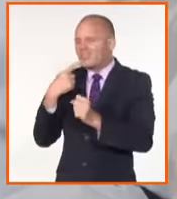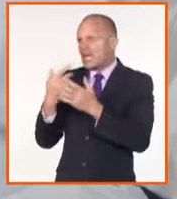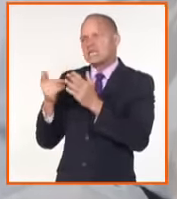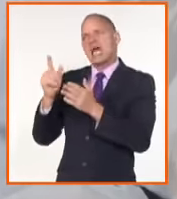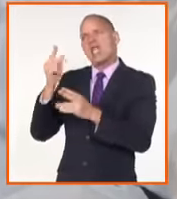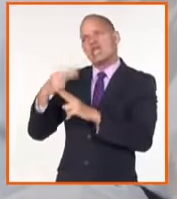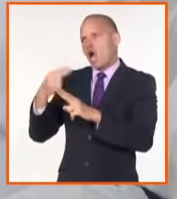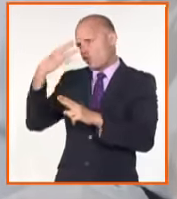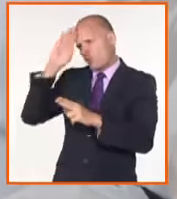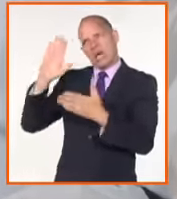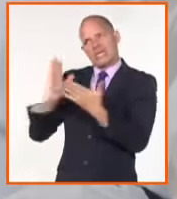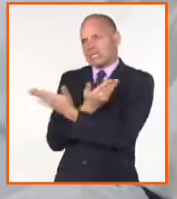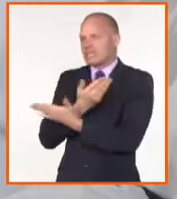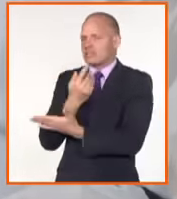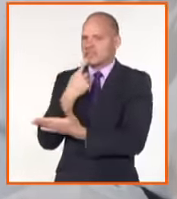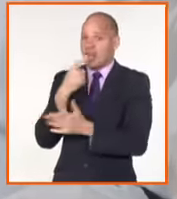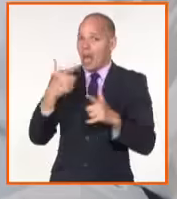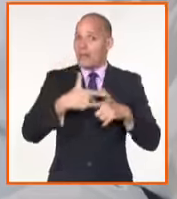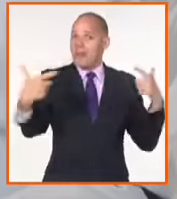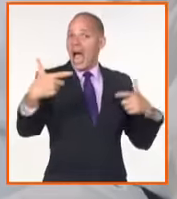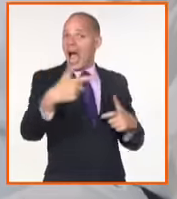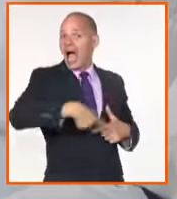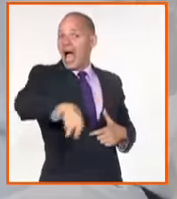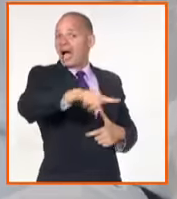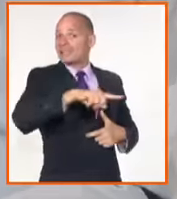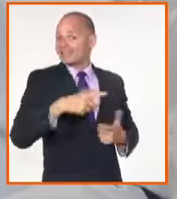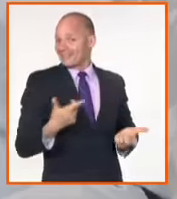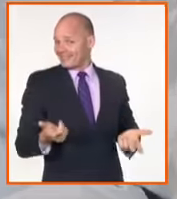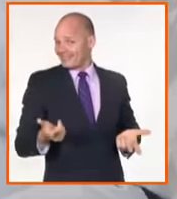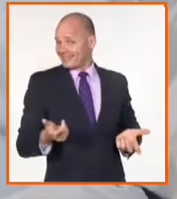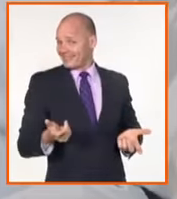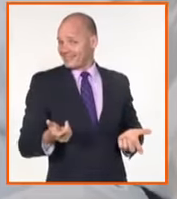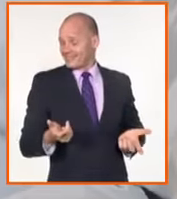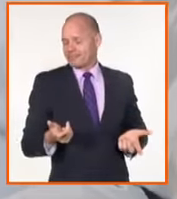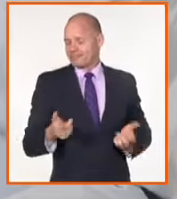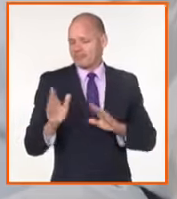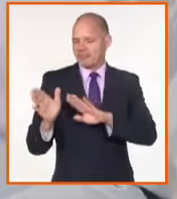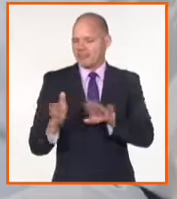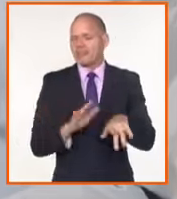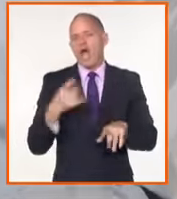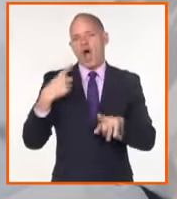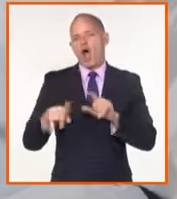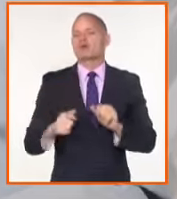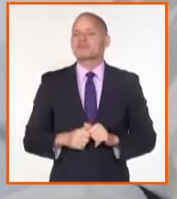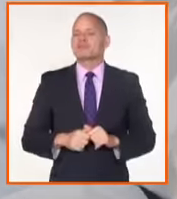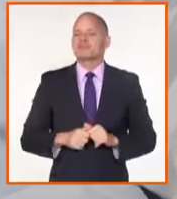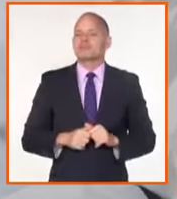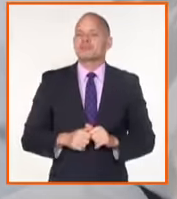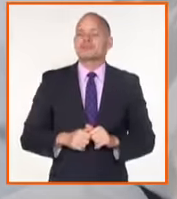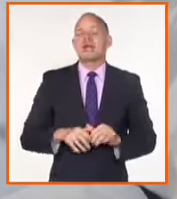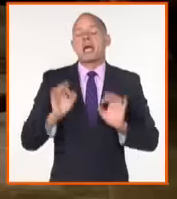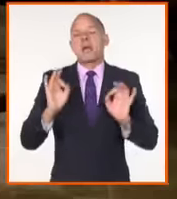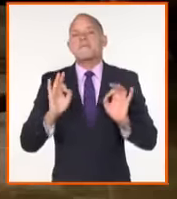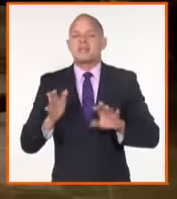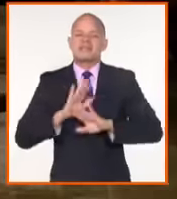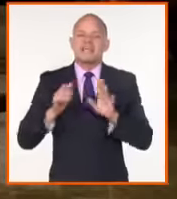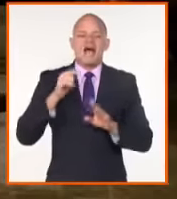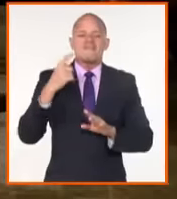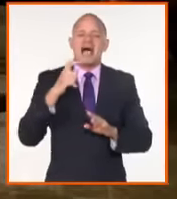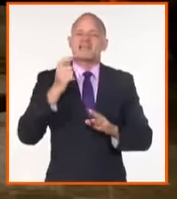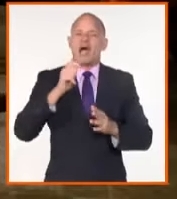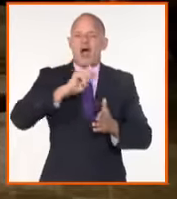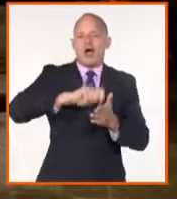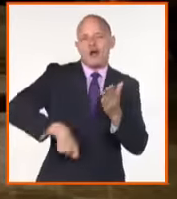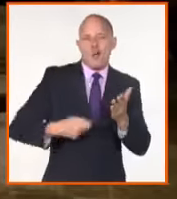de inversión y comercio que solo se puede lograr cuando hay encuentros de alto nivel, no se logran a otros niveles. Y ahí